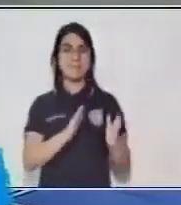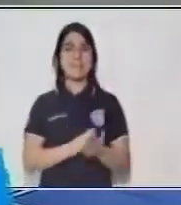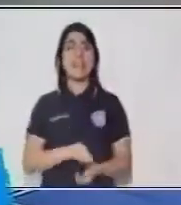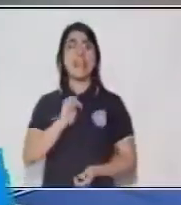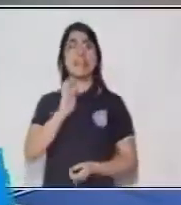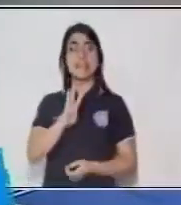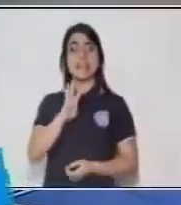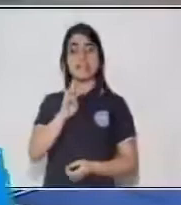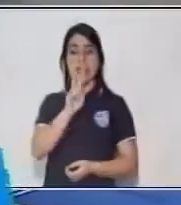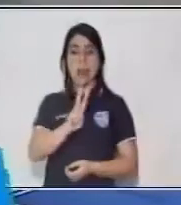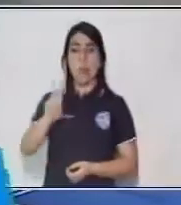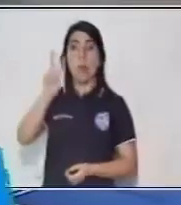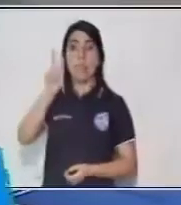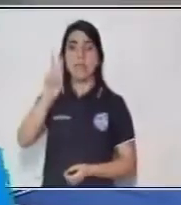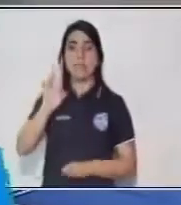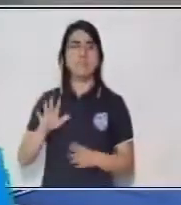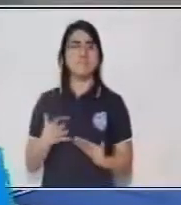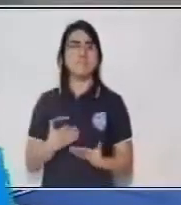9, 6 no.